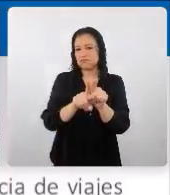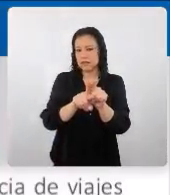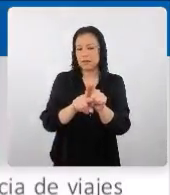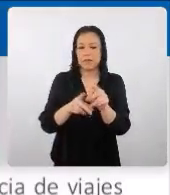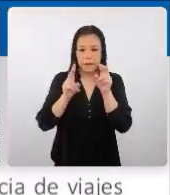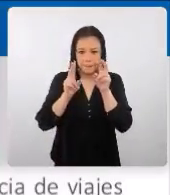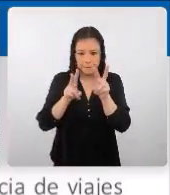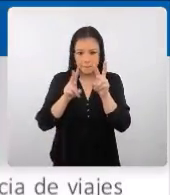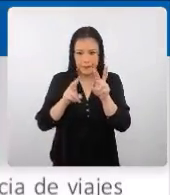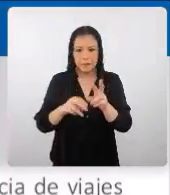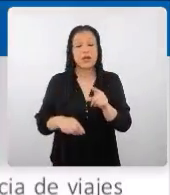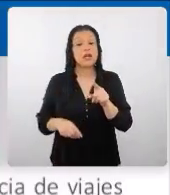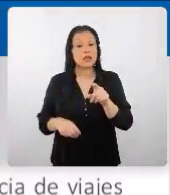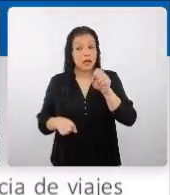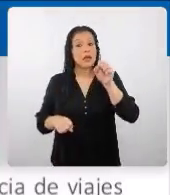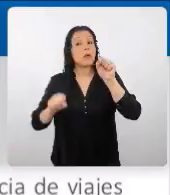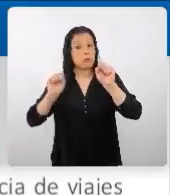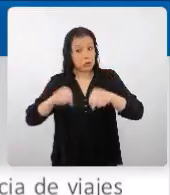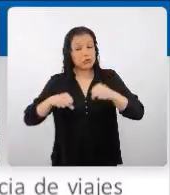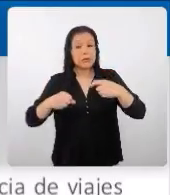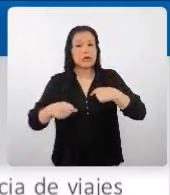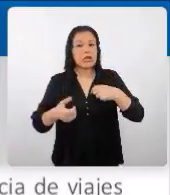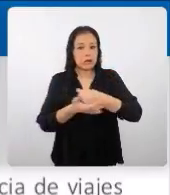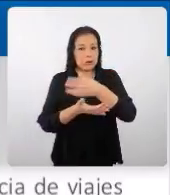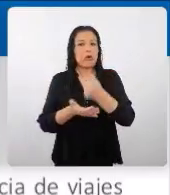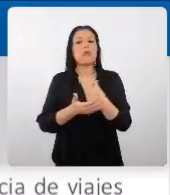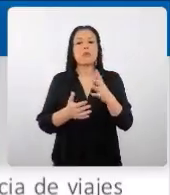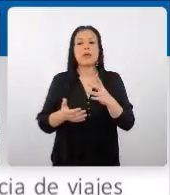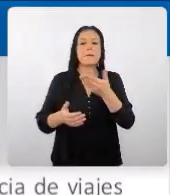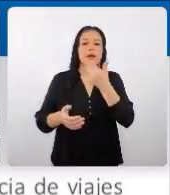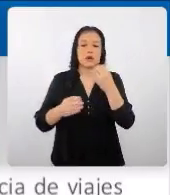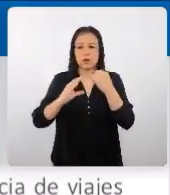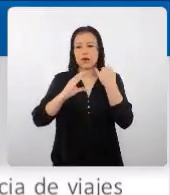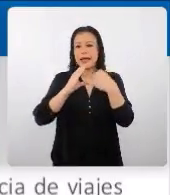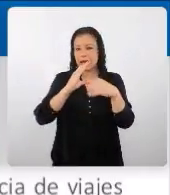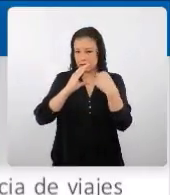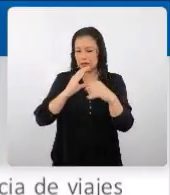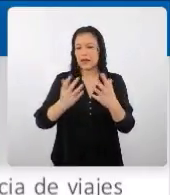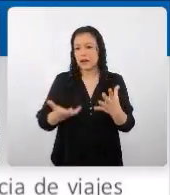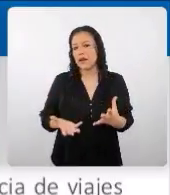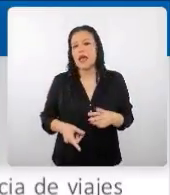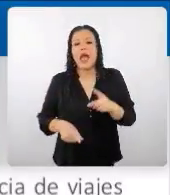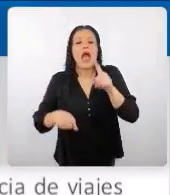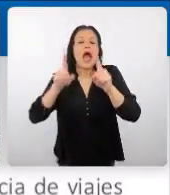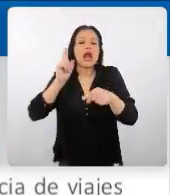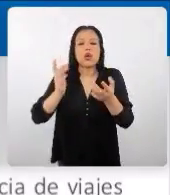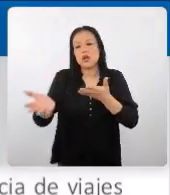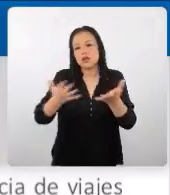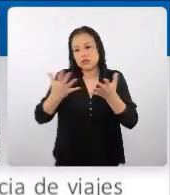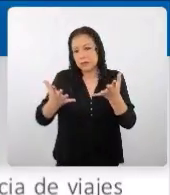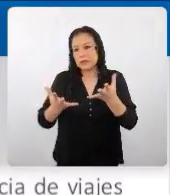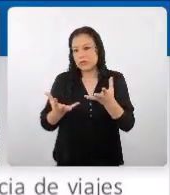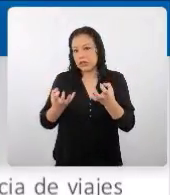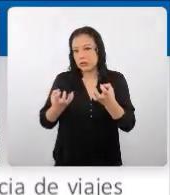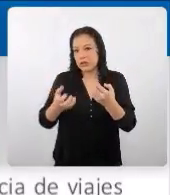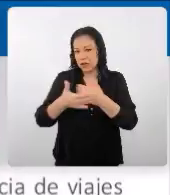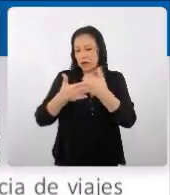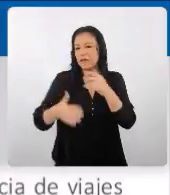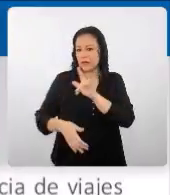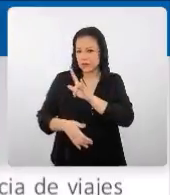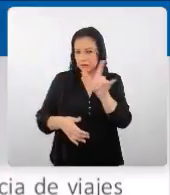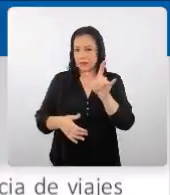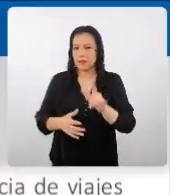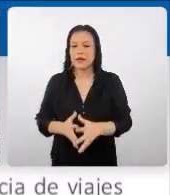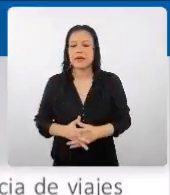es muy probable que lo compre por internet, que compre al menos alguno de sus servicios por internet. ¿Okay?